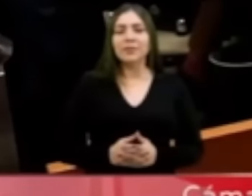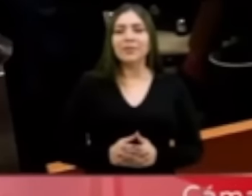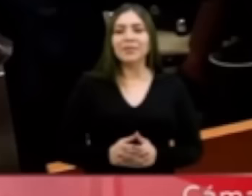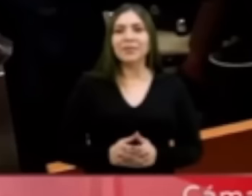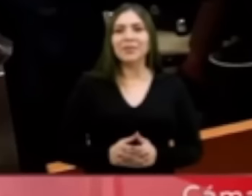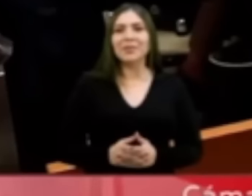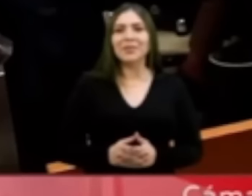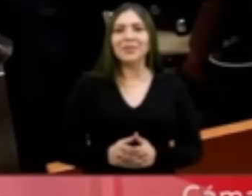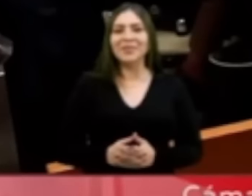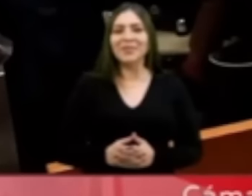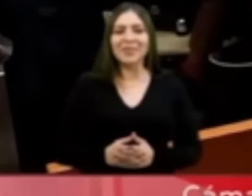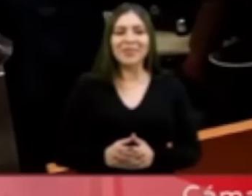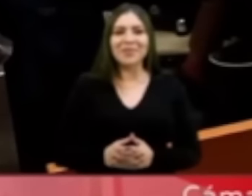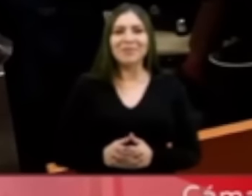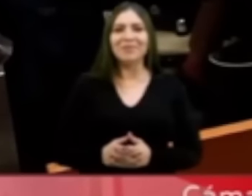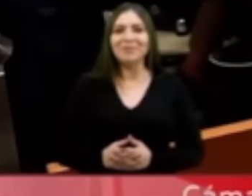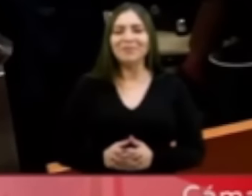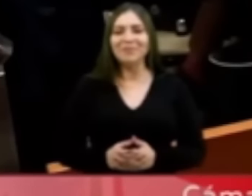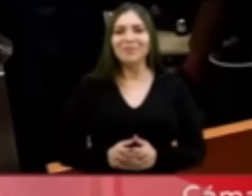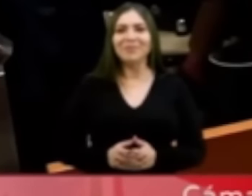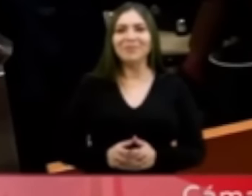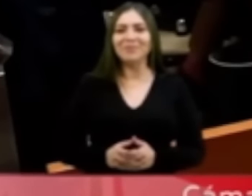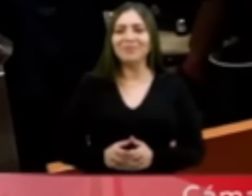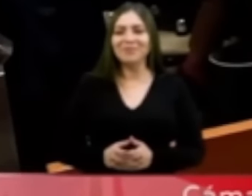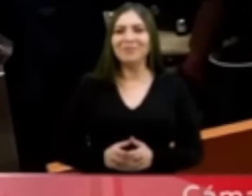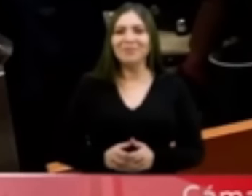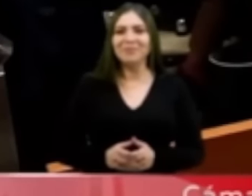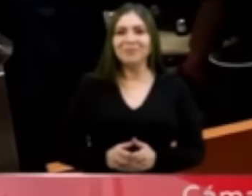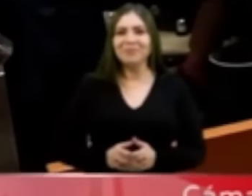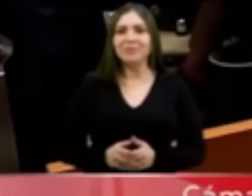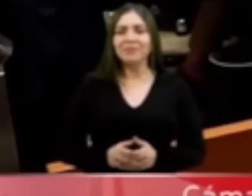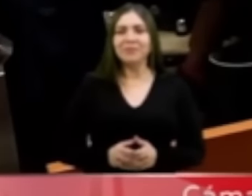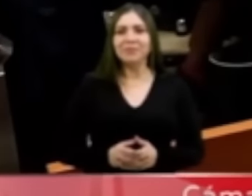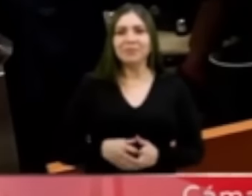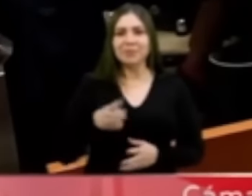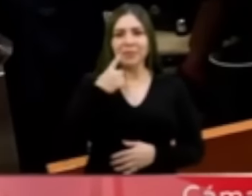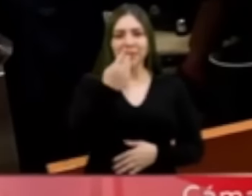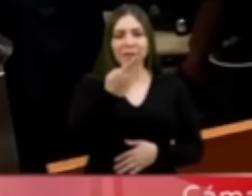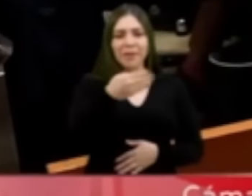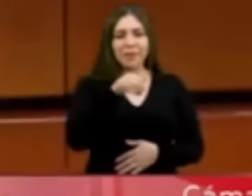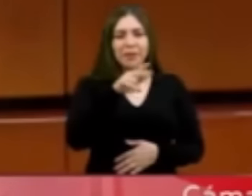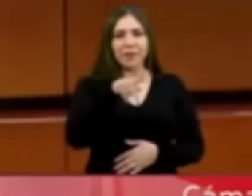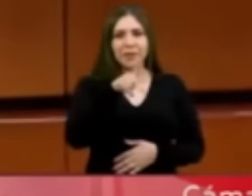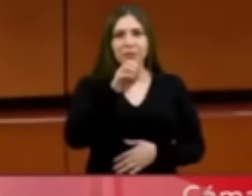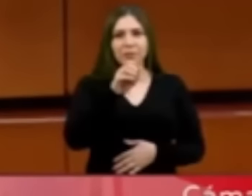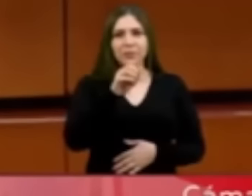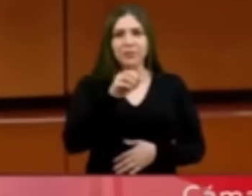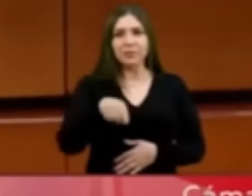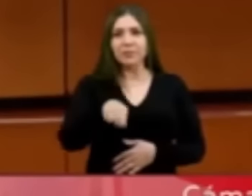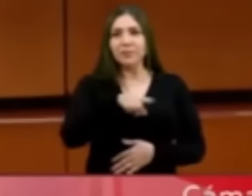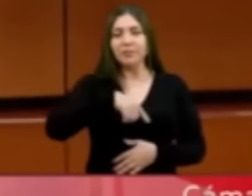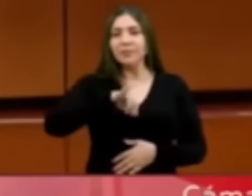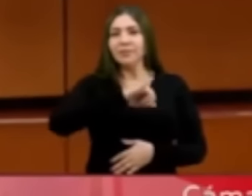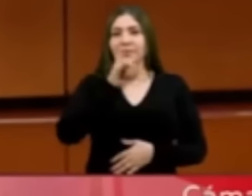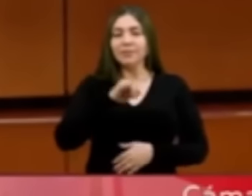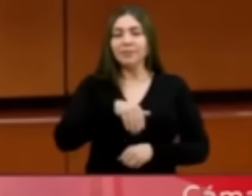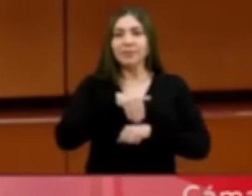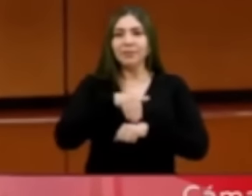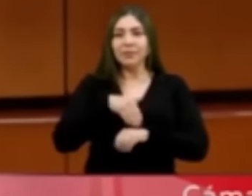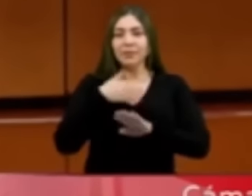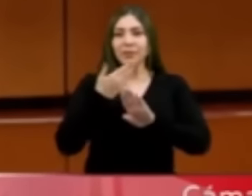Gracias, señor presidente. A ver, Marco, si no nos hemos doblegado nunca frente al poder, menos nos